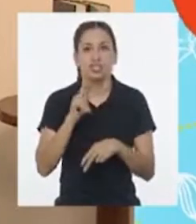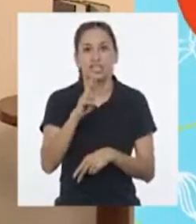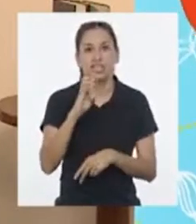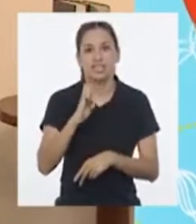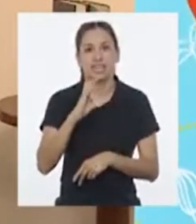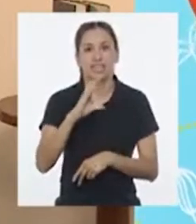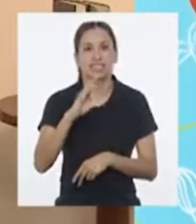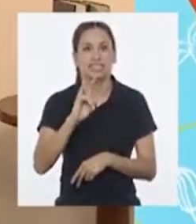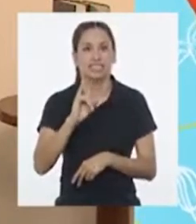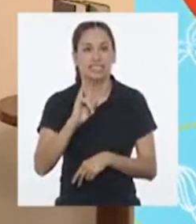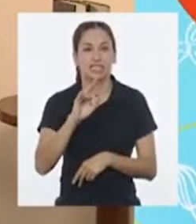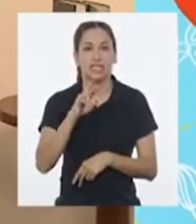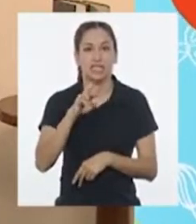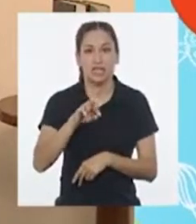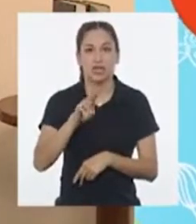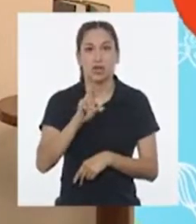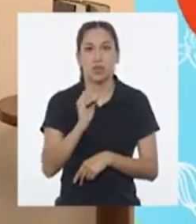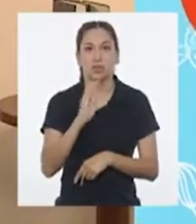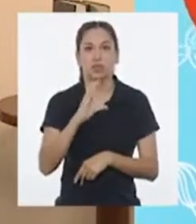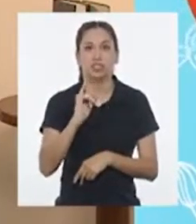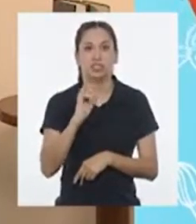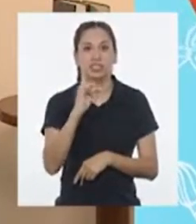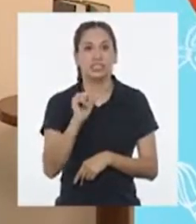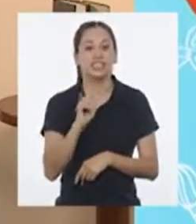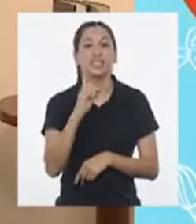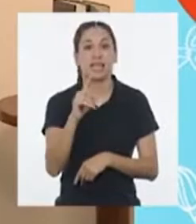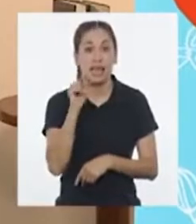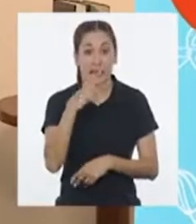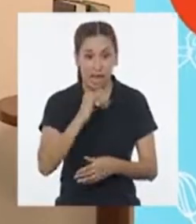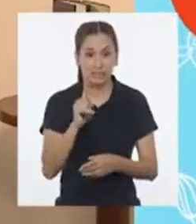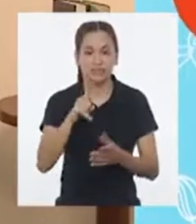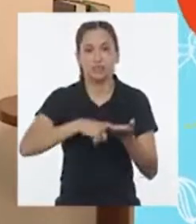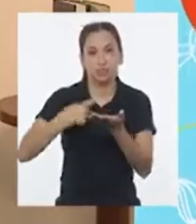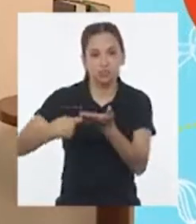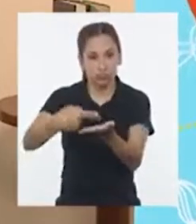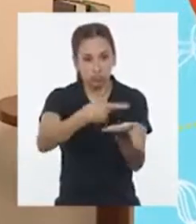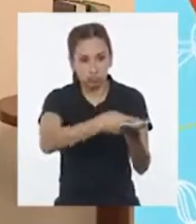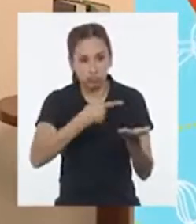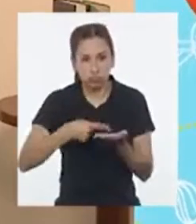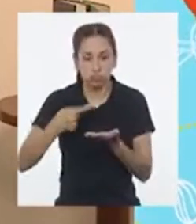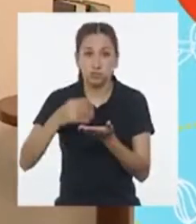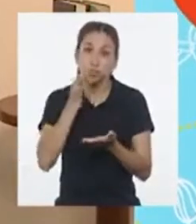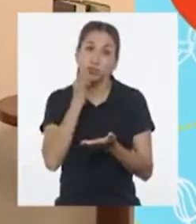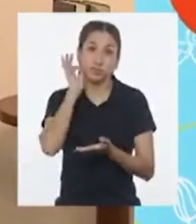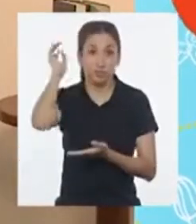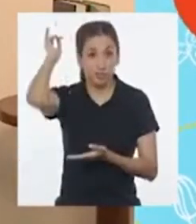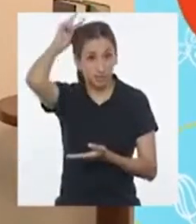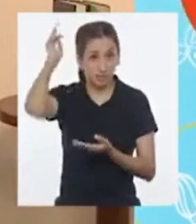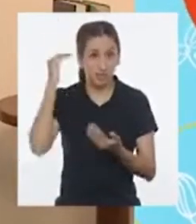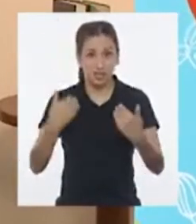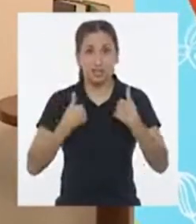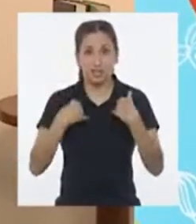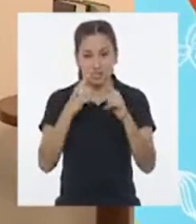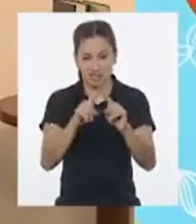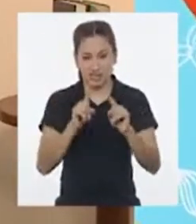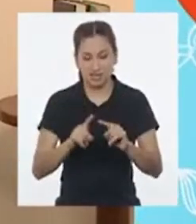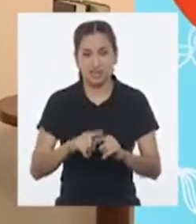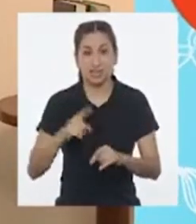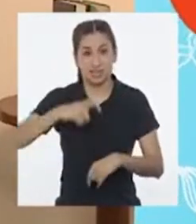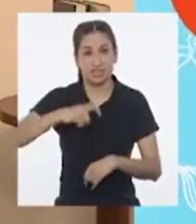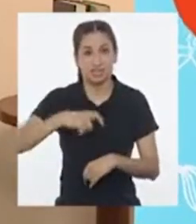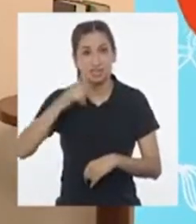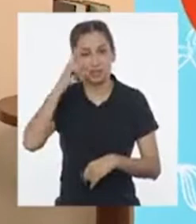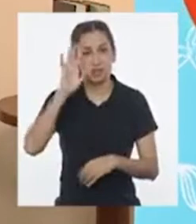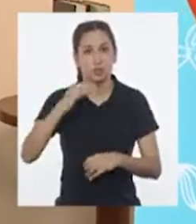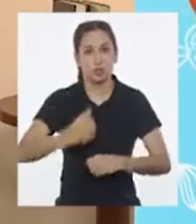denomina reciprocidad. Así se organizaba la población inca para obtener los bienes